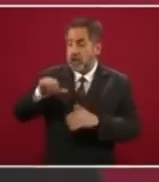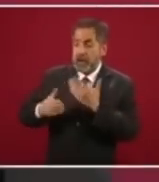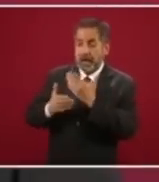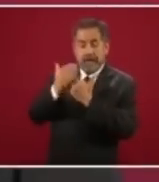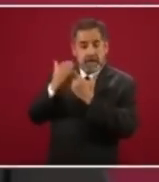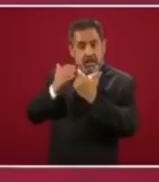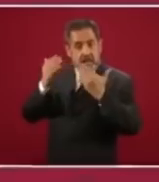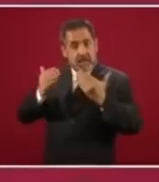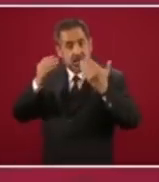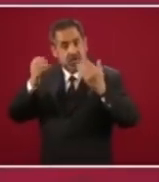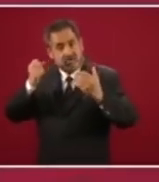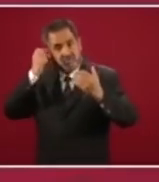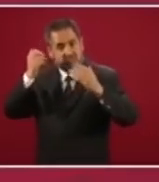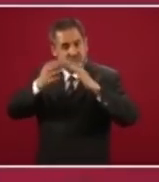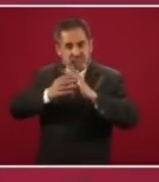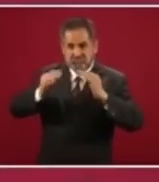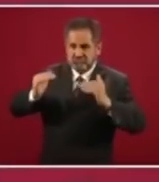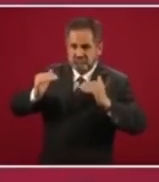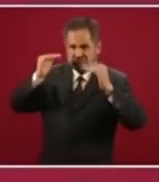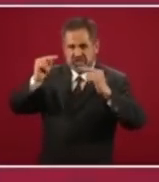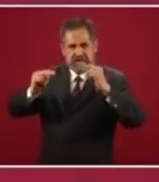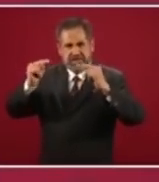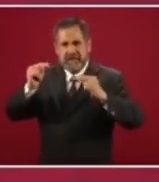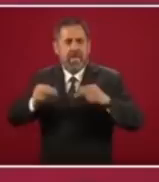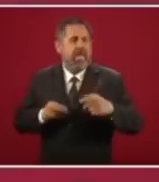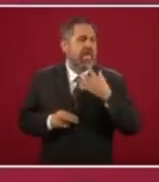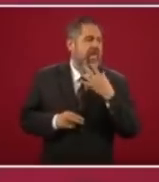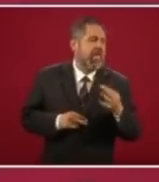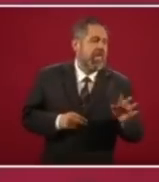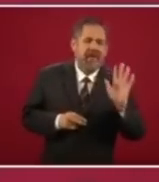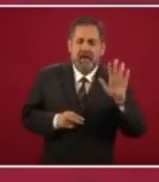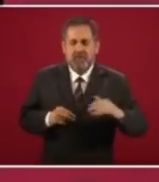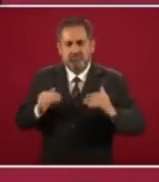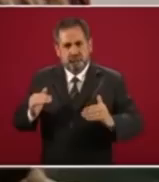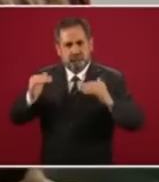tiene su nivel.